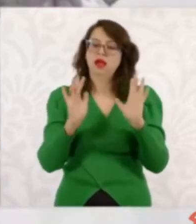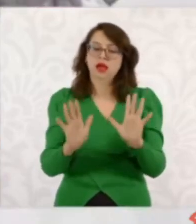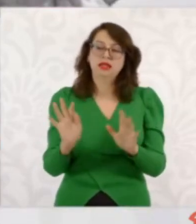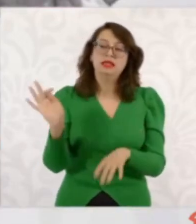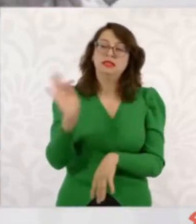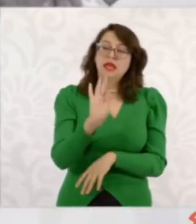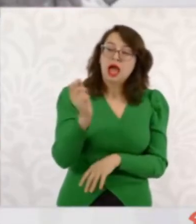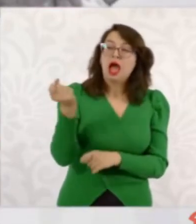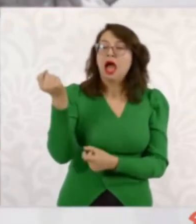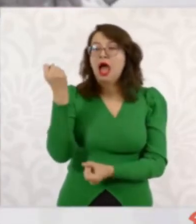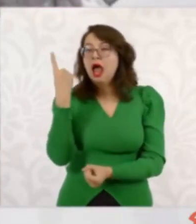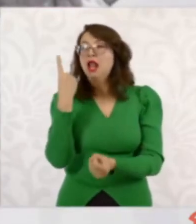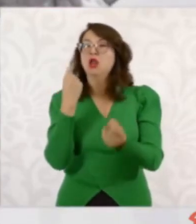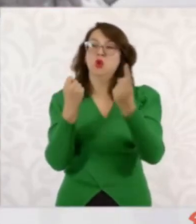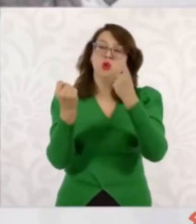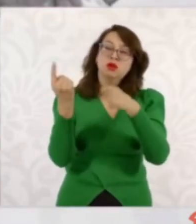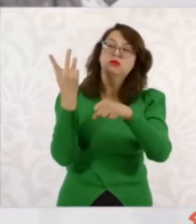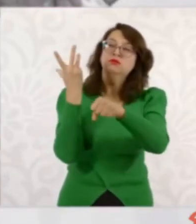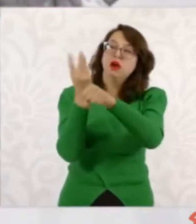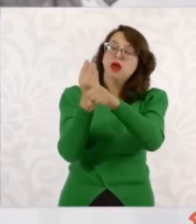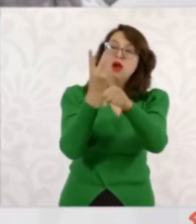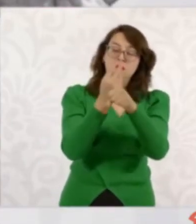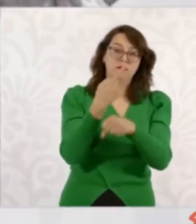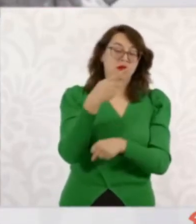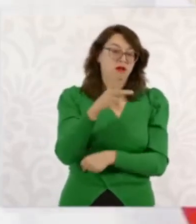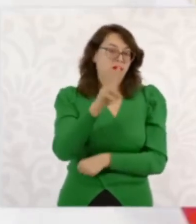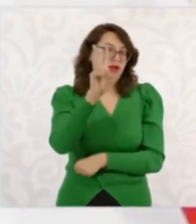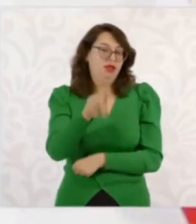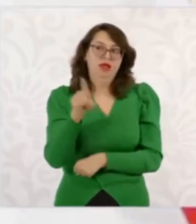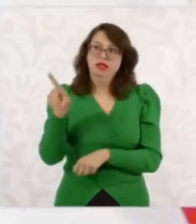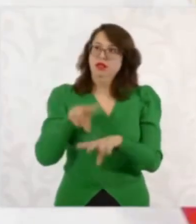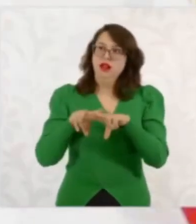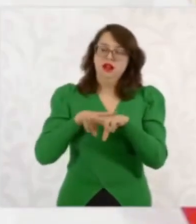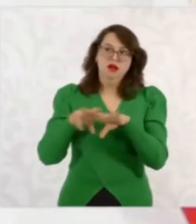tren espectacular, la verdad, cómo quedó.